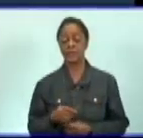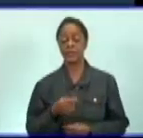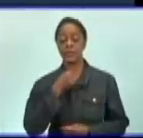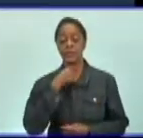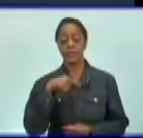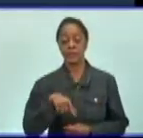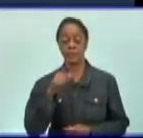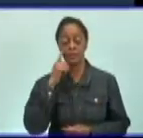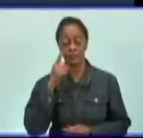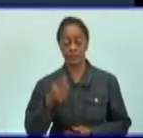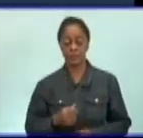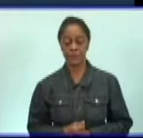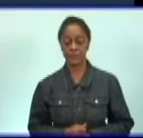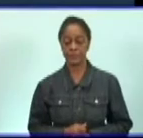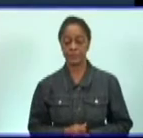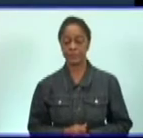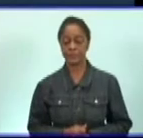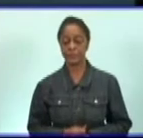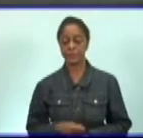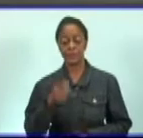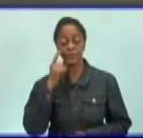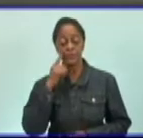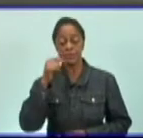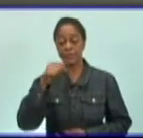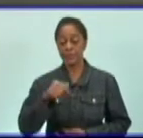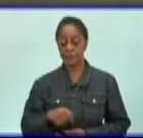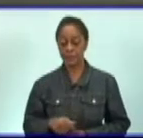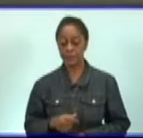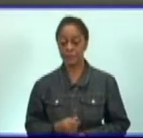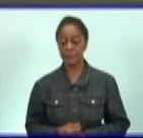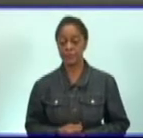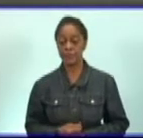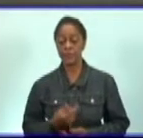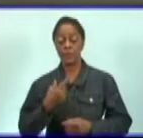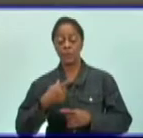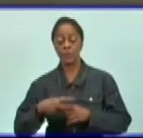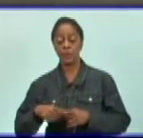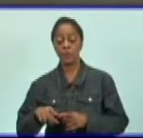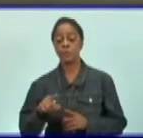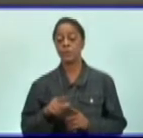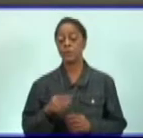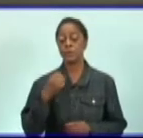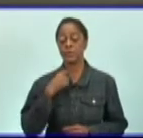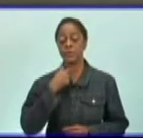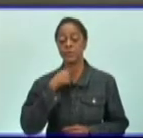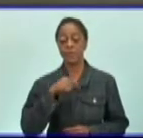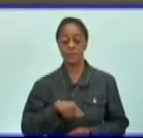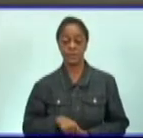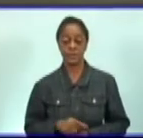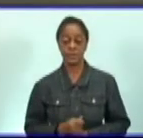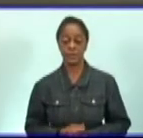hemos visto. Veamos ahora otro tipo de ejercicio.